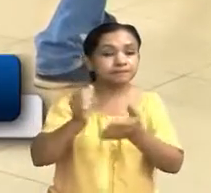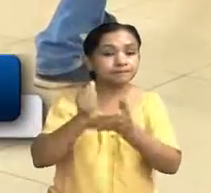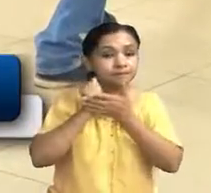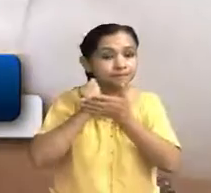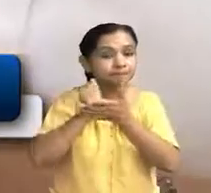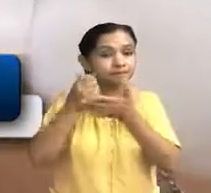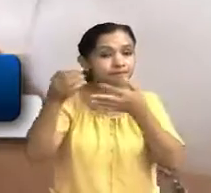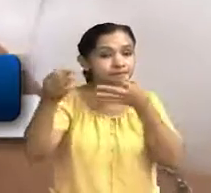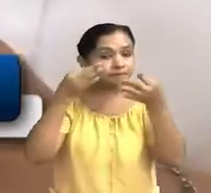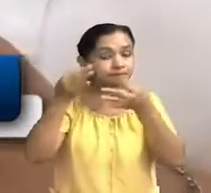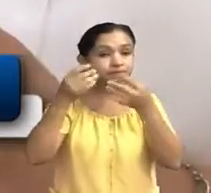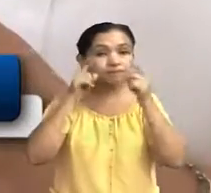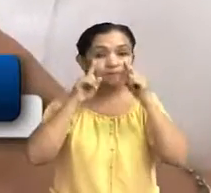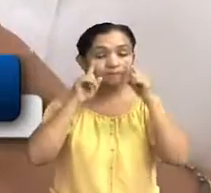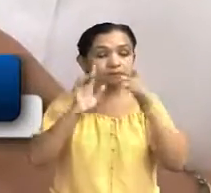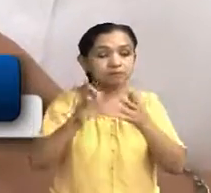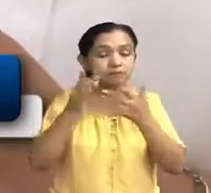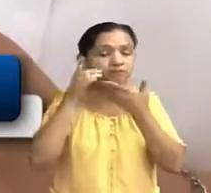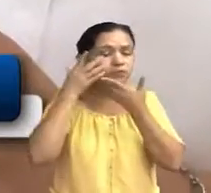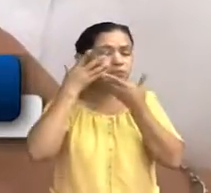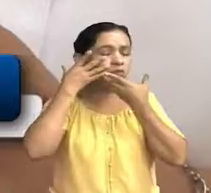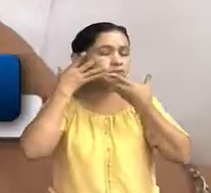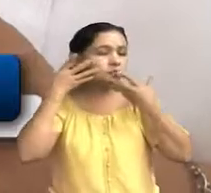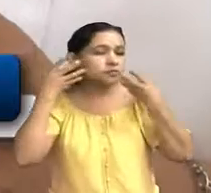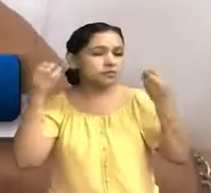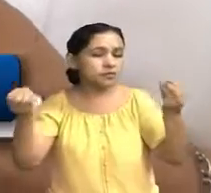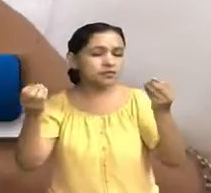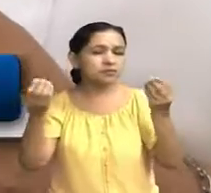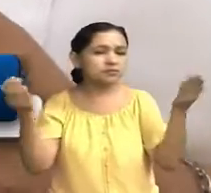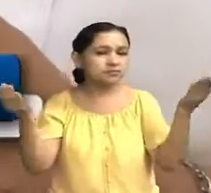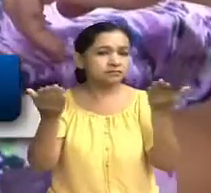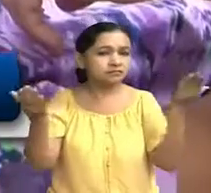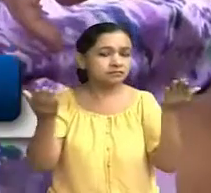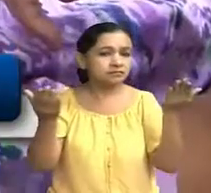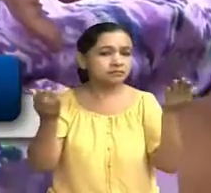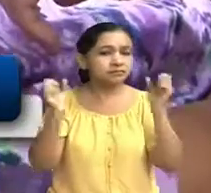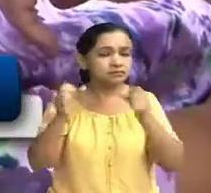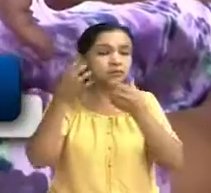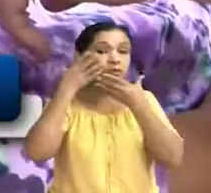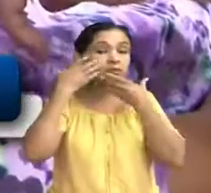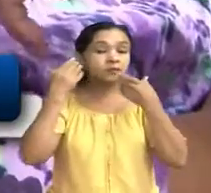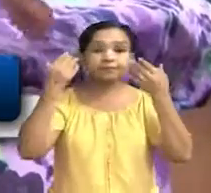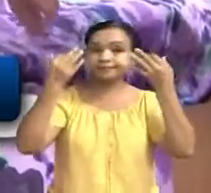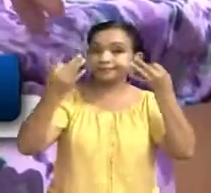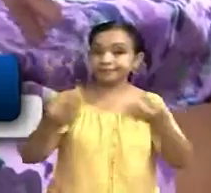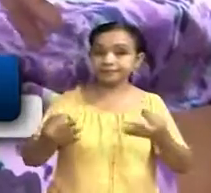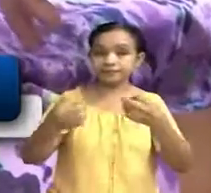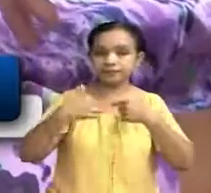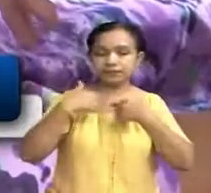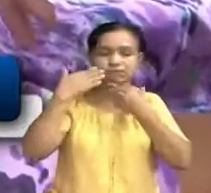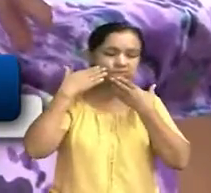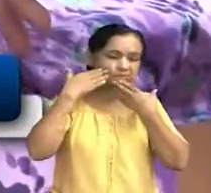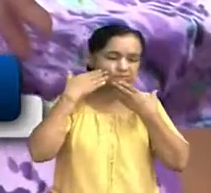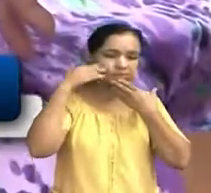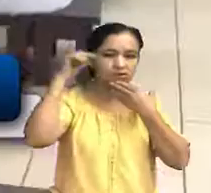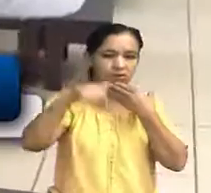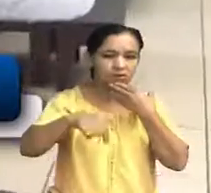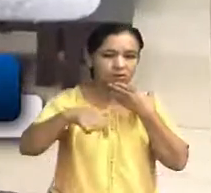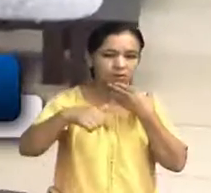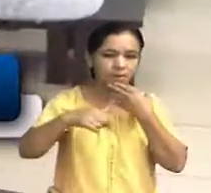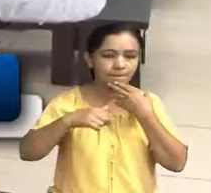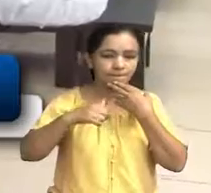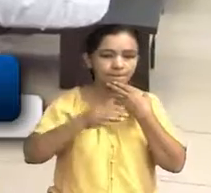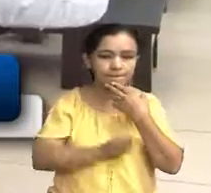aplican y cuidándose con todas las recomendaciones que usted le da, puede aliviarse? Por ejemplo, si hoy me dio a mí parálisis